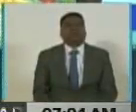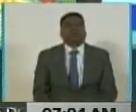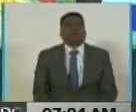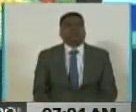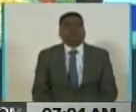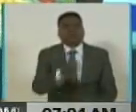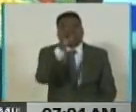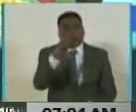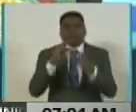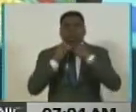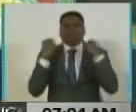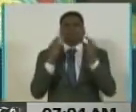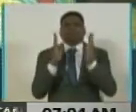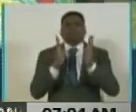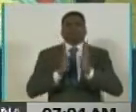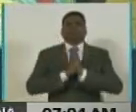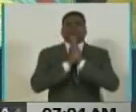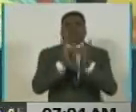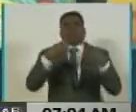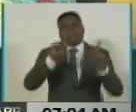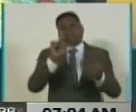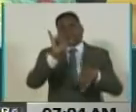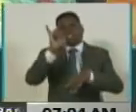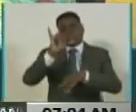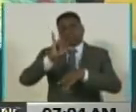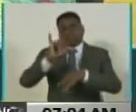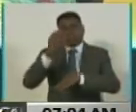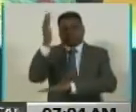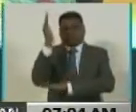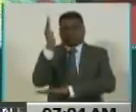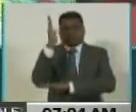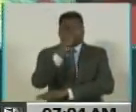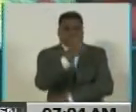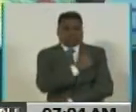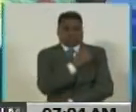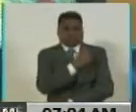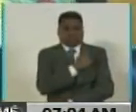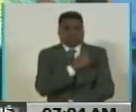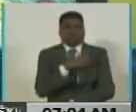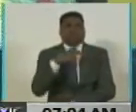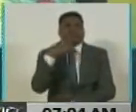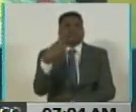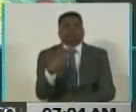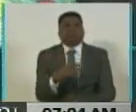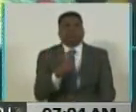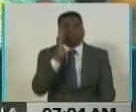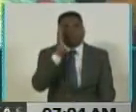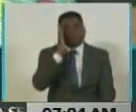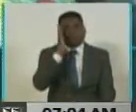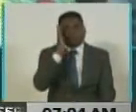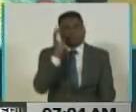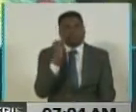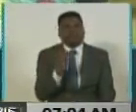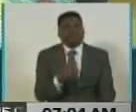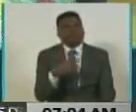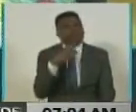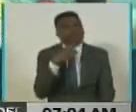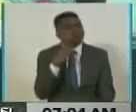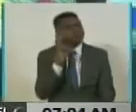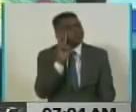etcétera. Pero la Iglesia Católica Venezolana, importantes voces de la Iglesia Católica Venezolana, se las observa